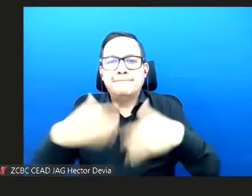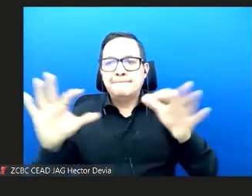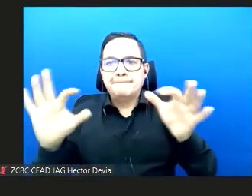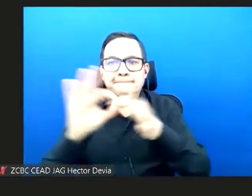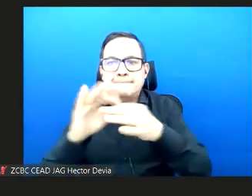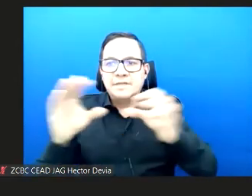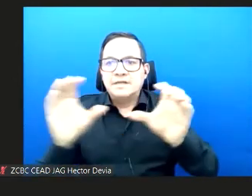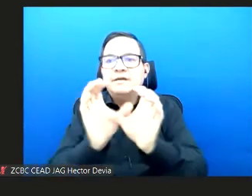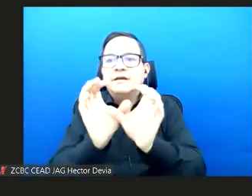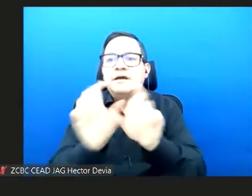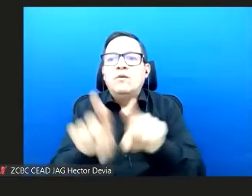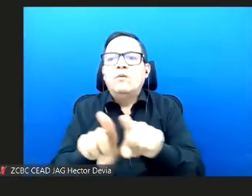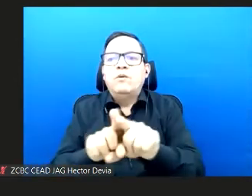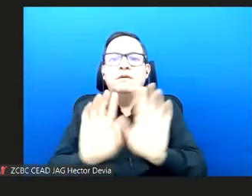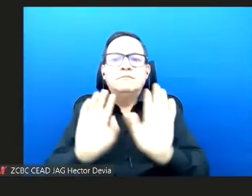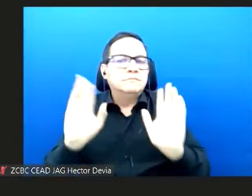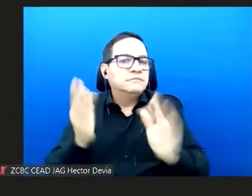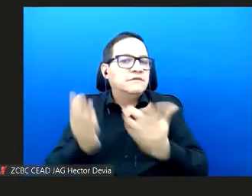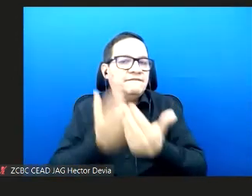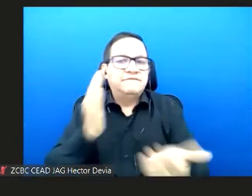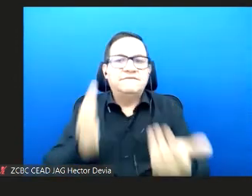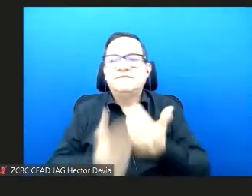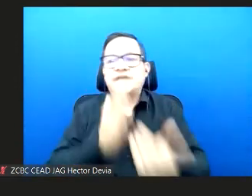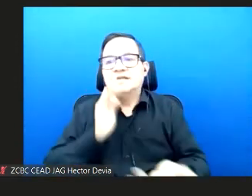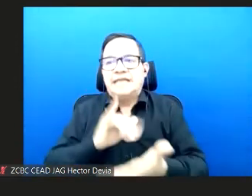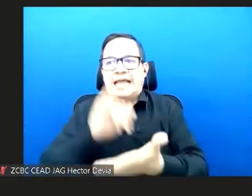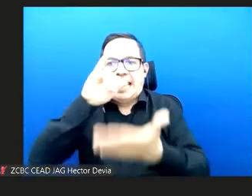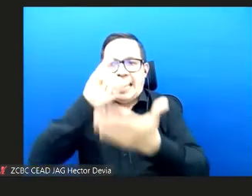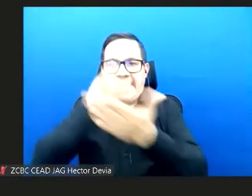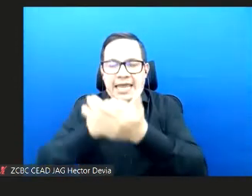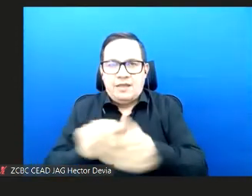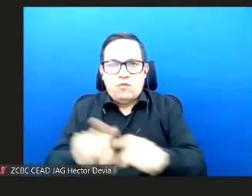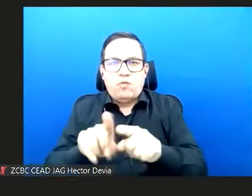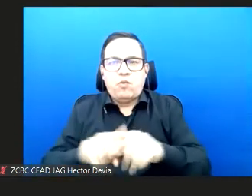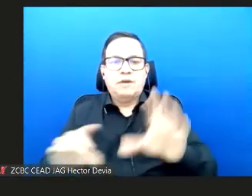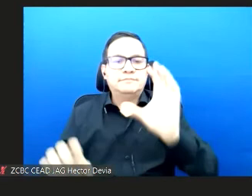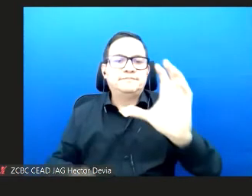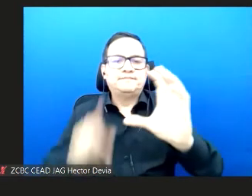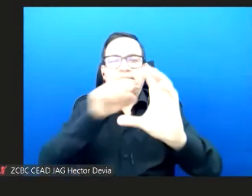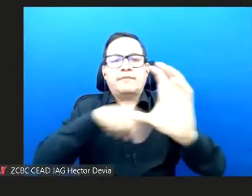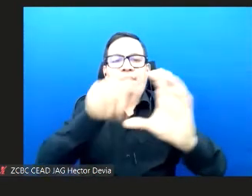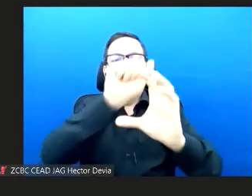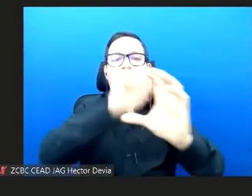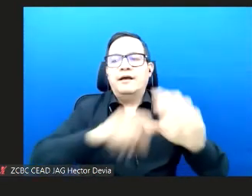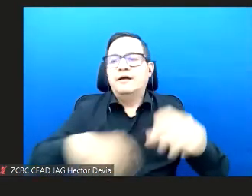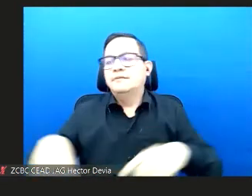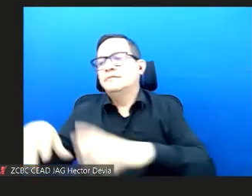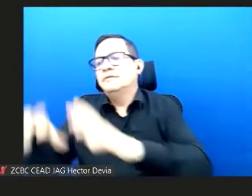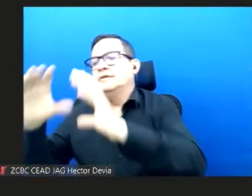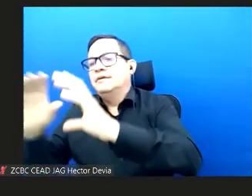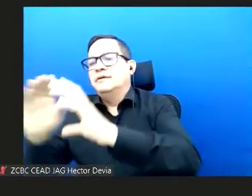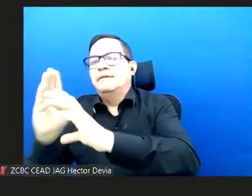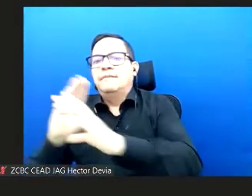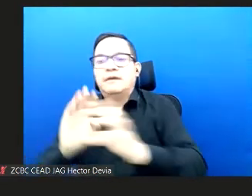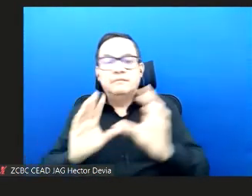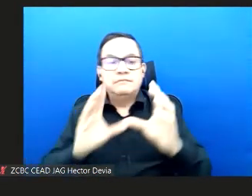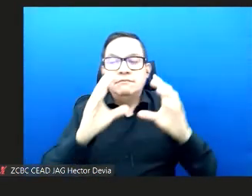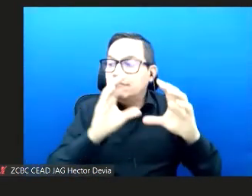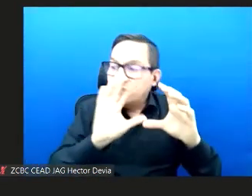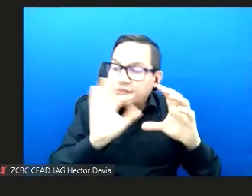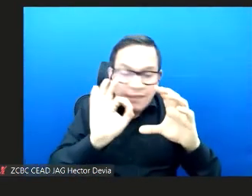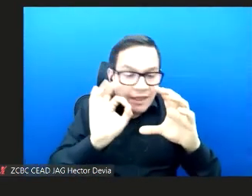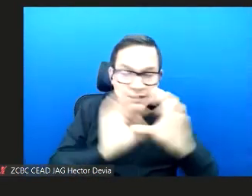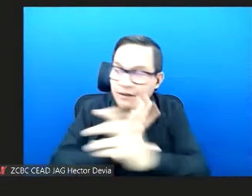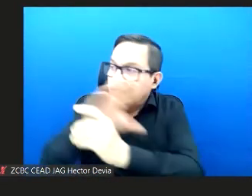ahí, pues lo representamos de esta forma. ¿Sí? El conjunto A, todo lo que esté en A que no pertenezca a B,